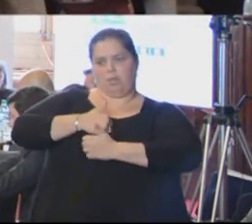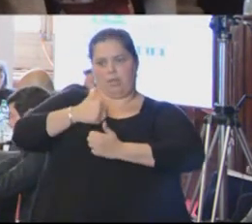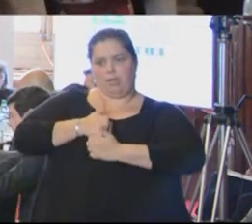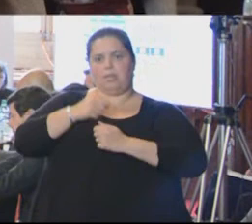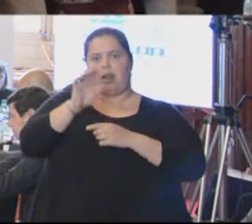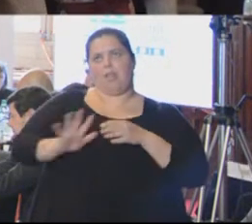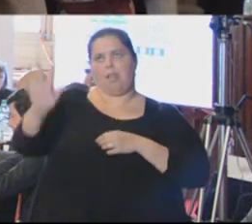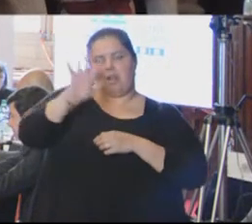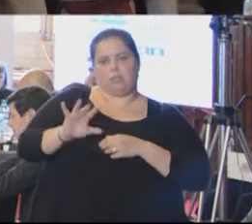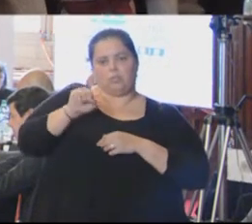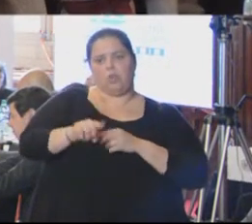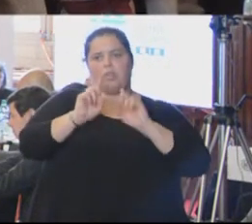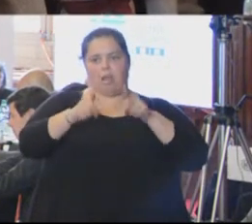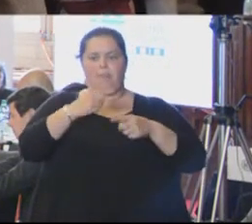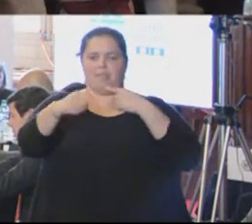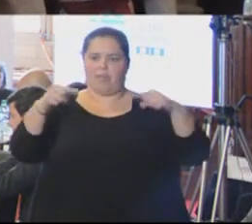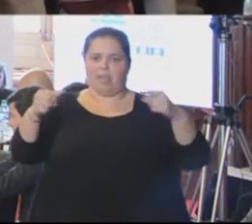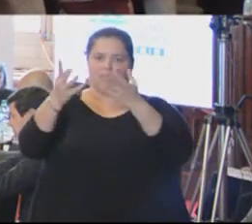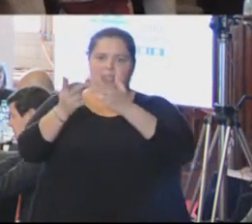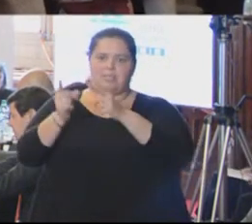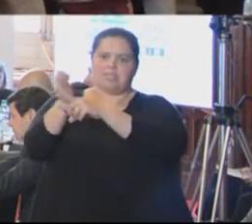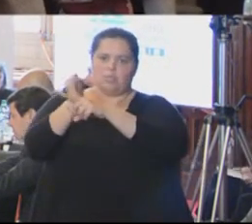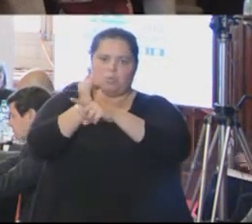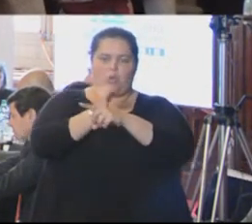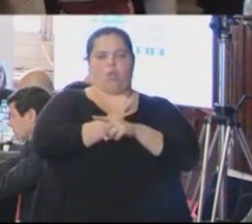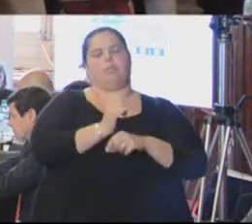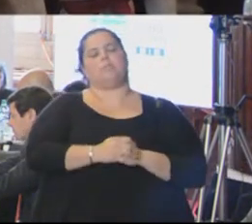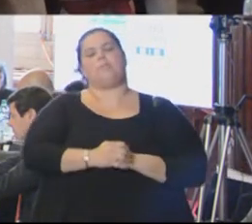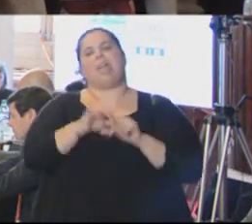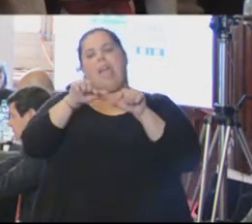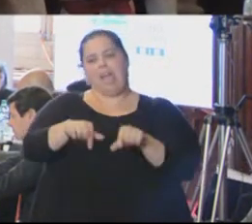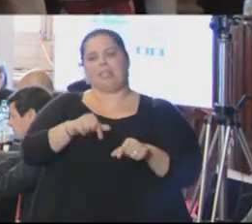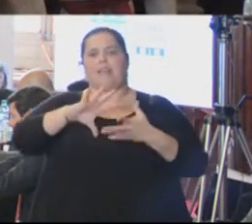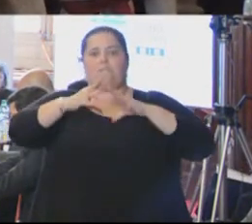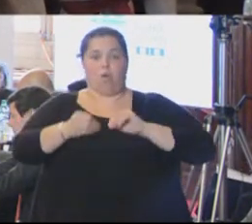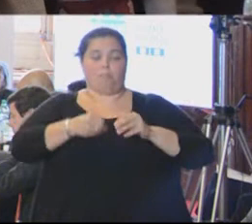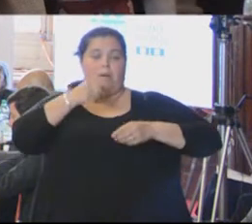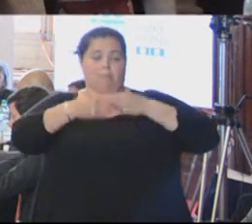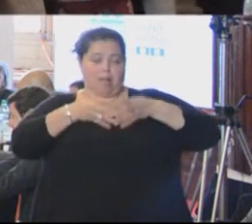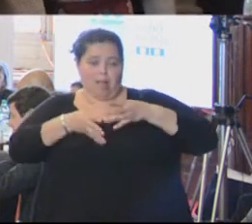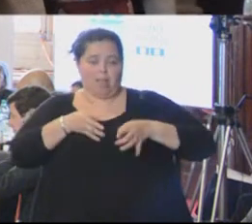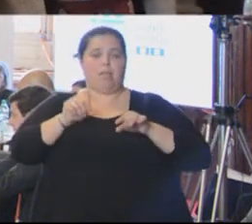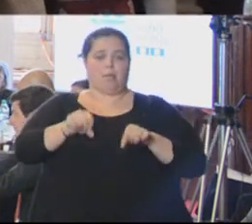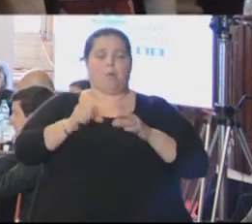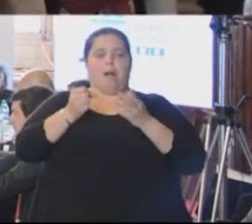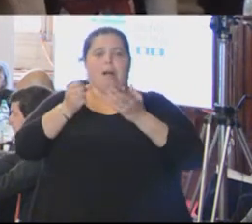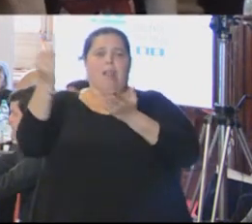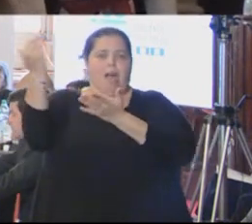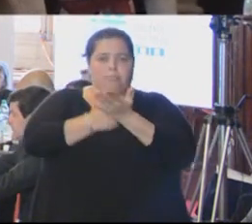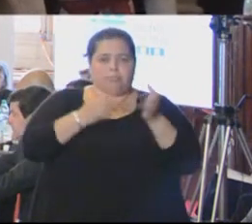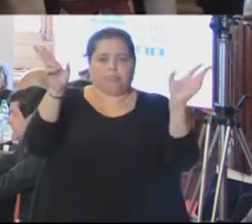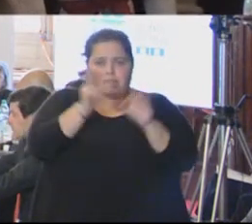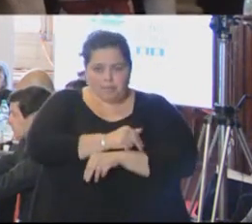de Protección y otras instituciones. Estos mecanismos para el desmantelamiento de organizaciones y conductas